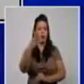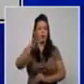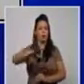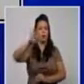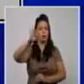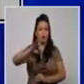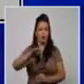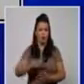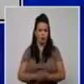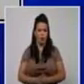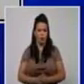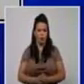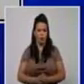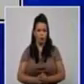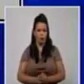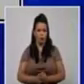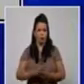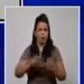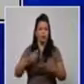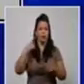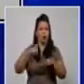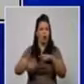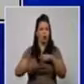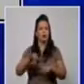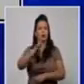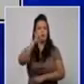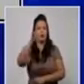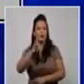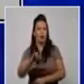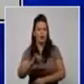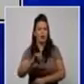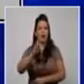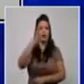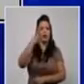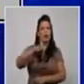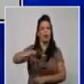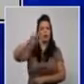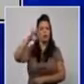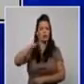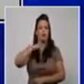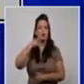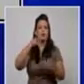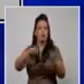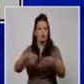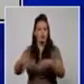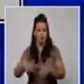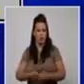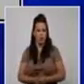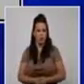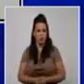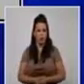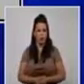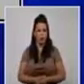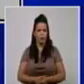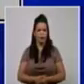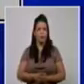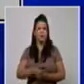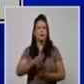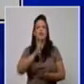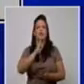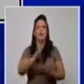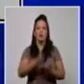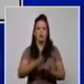mundo Italia con una letalidad por encima del 3%, además de Irán, pues también